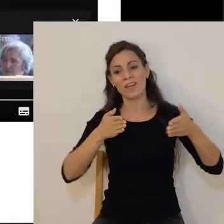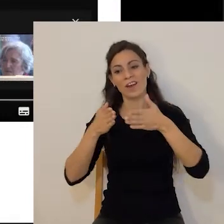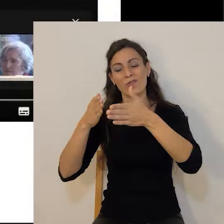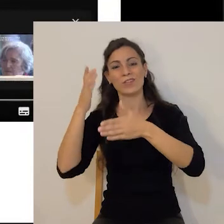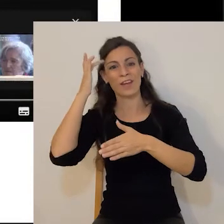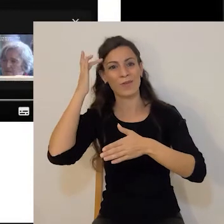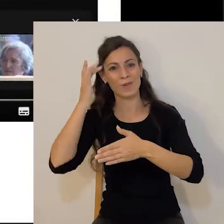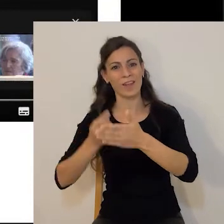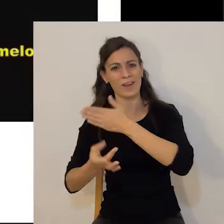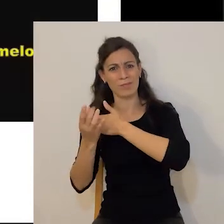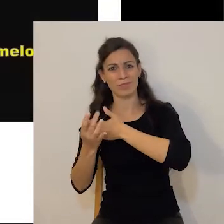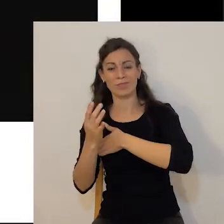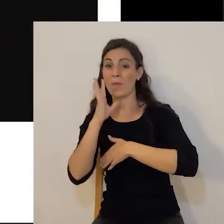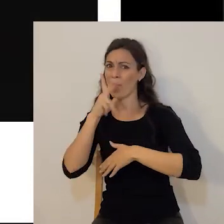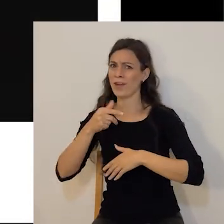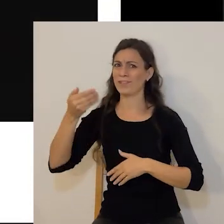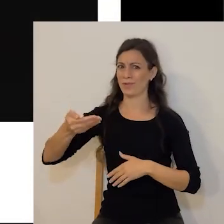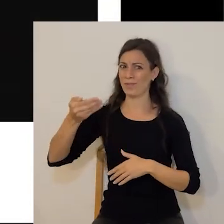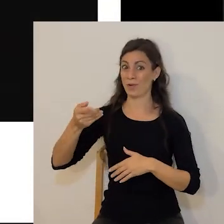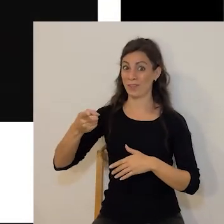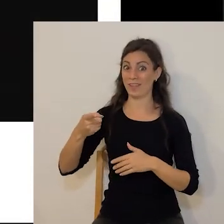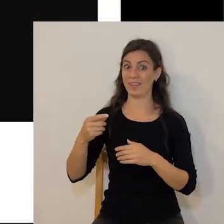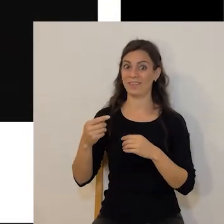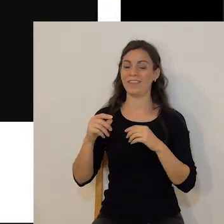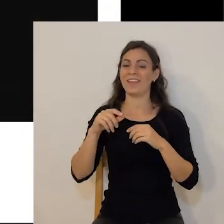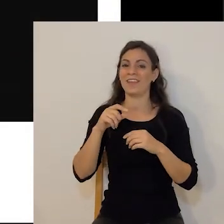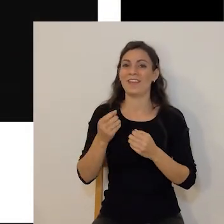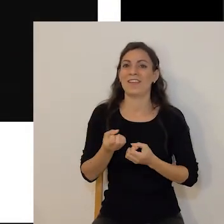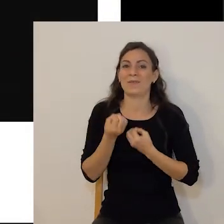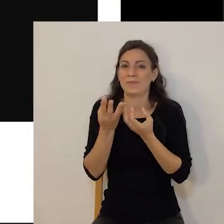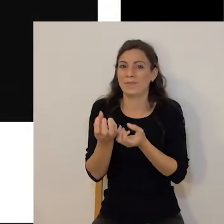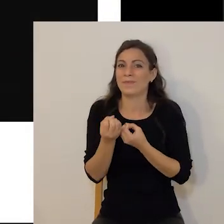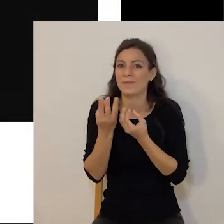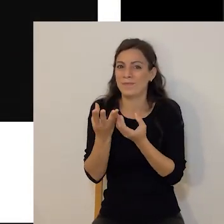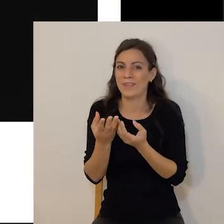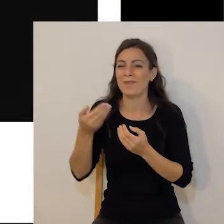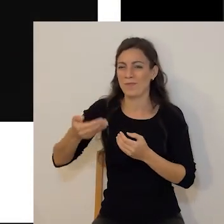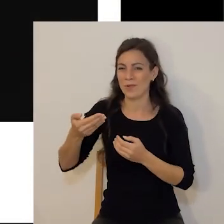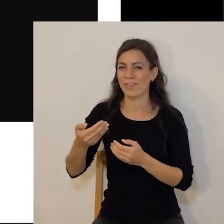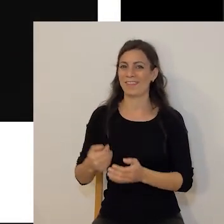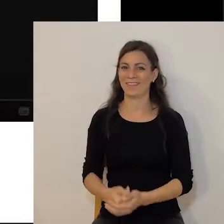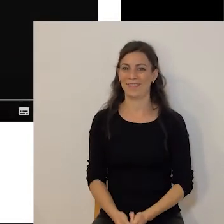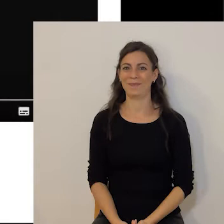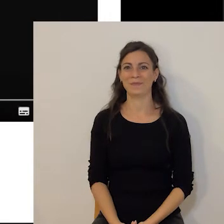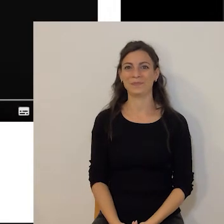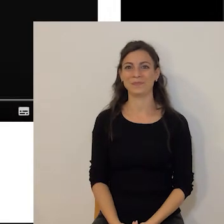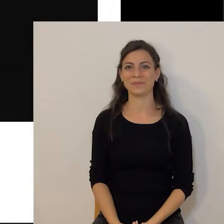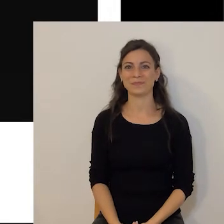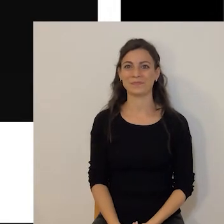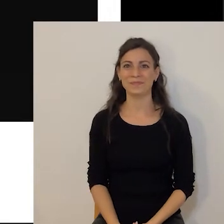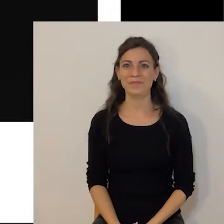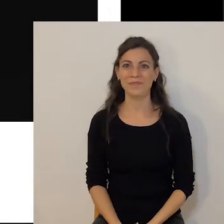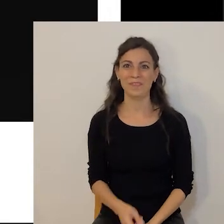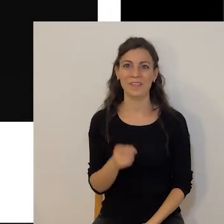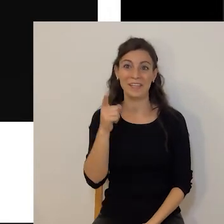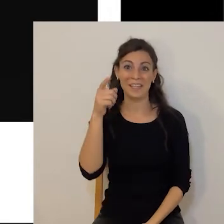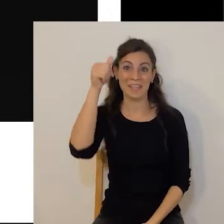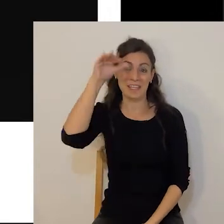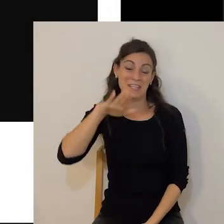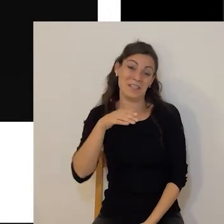neuronales. Fijaros lo importante, ¿no? del discurso narrativo. That's okay.